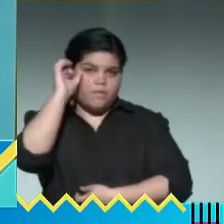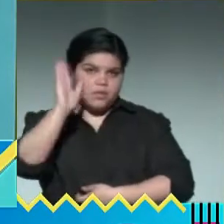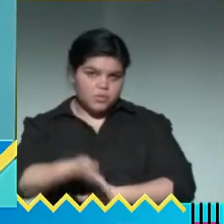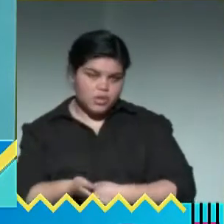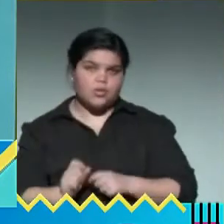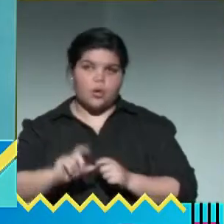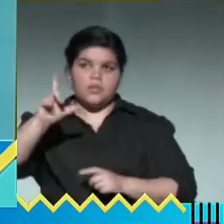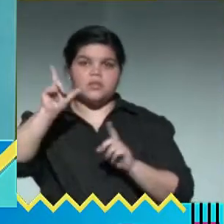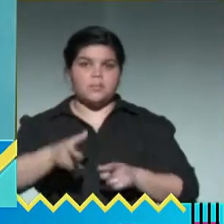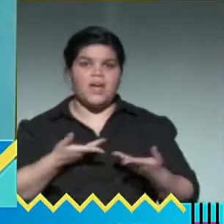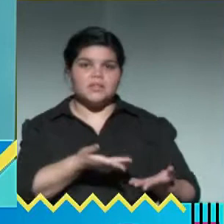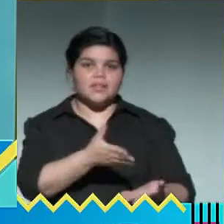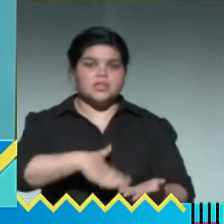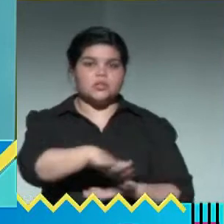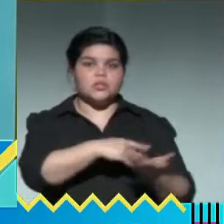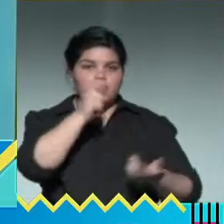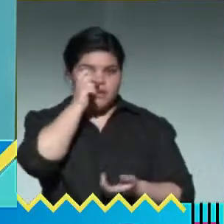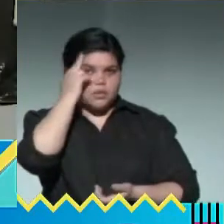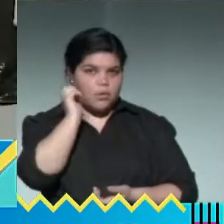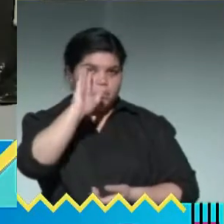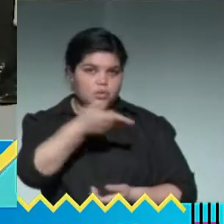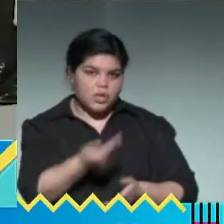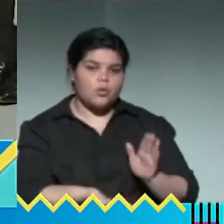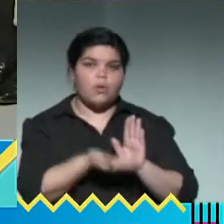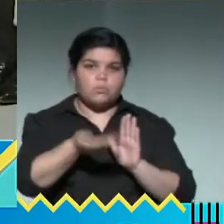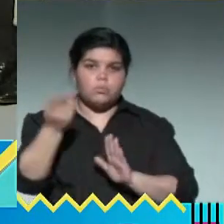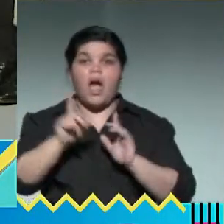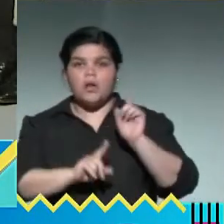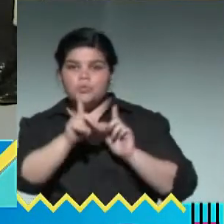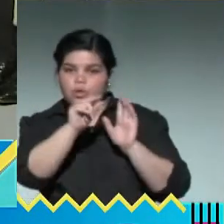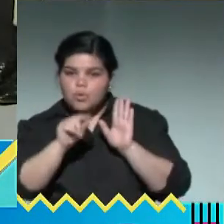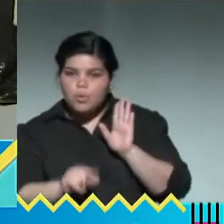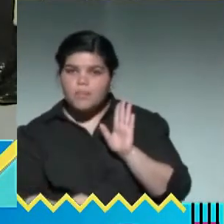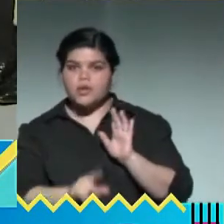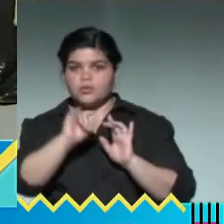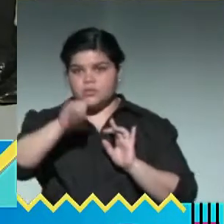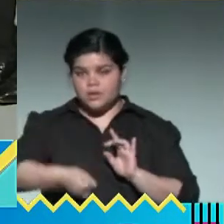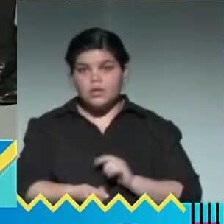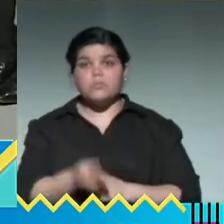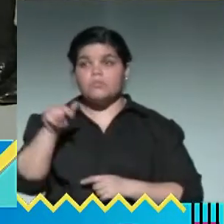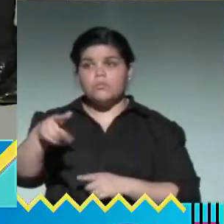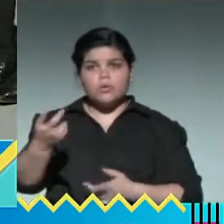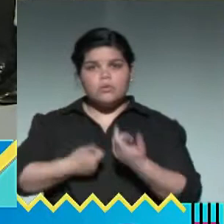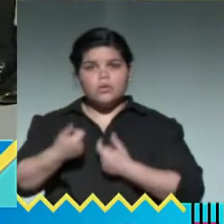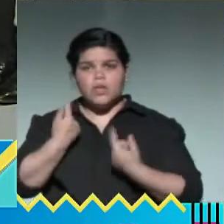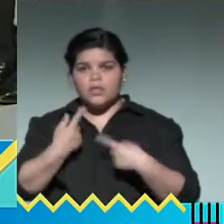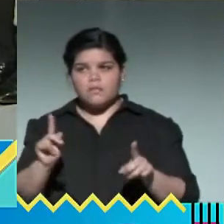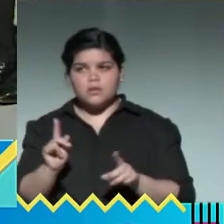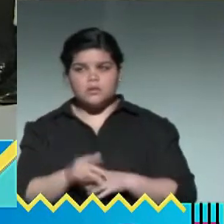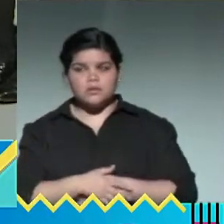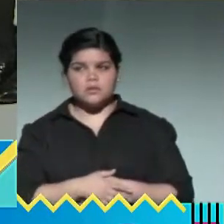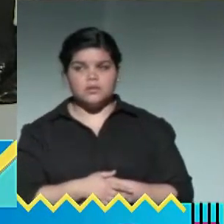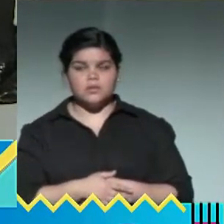Asistencia social aumenta un 29%. Bueno, son algunos números que se pueden tomar. Pero vos, Nico, hacías una reflexión con respecto a eso. Sí,